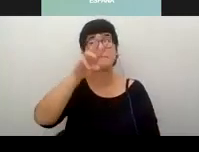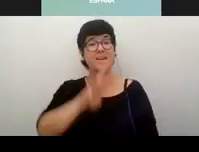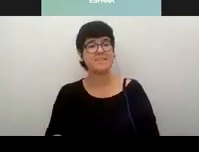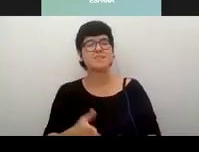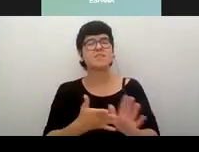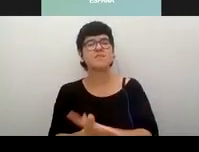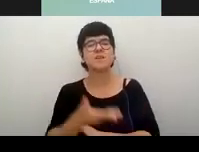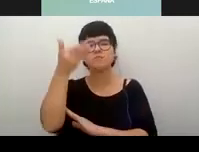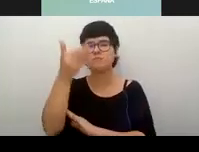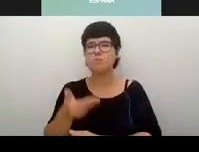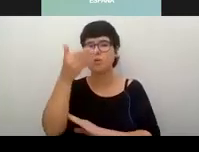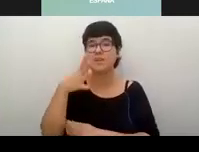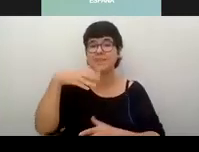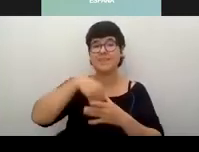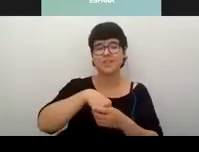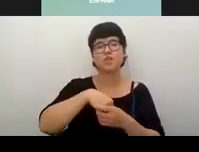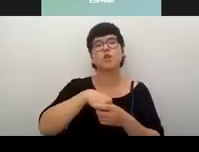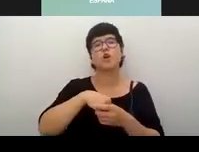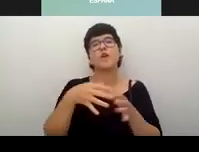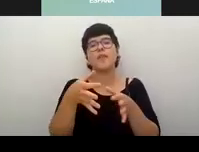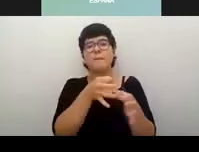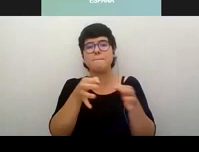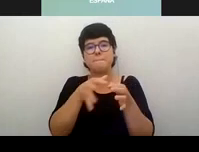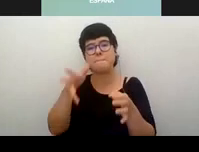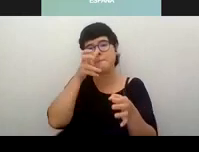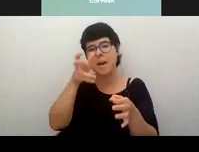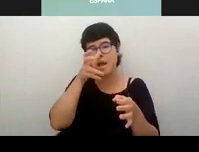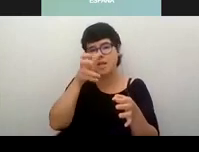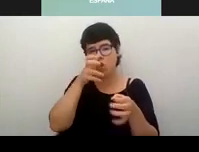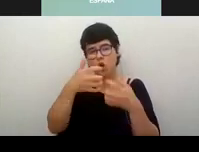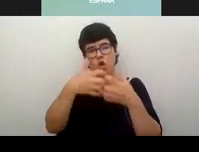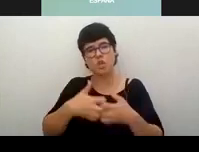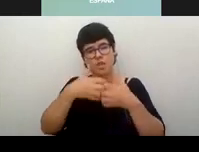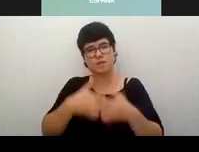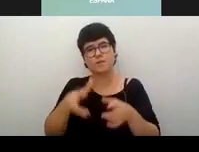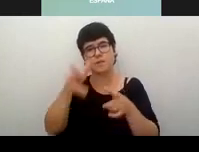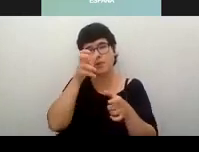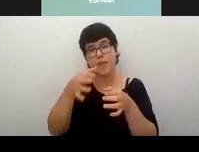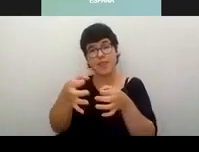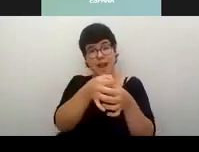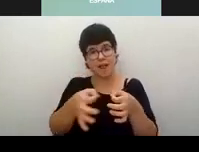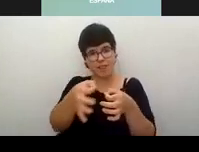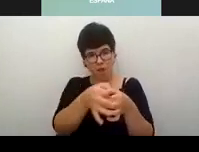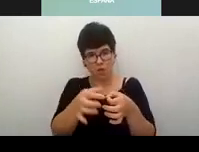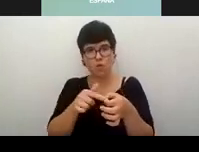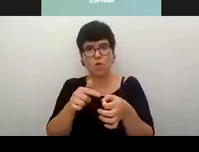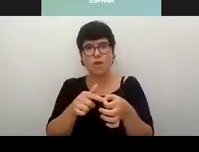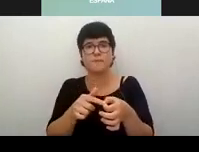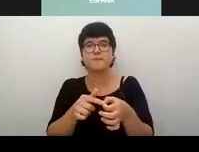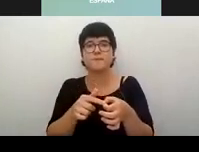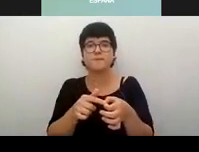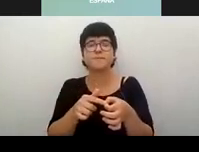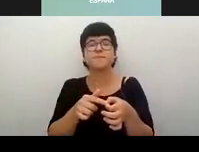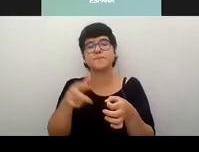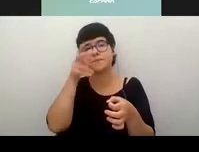la mitocondria. Hemos de entender que la mitocondria en realidad es el aparato respiratorio, entre comillas, de nuevo, de la